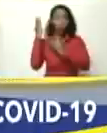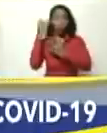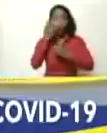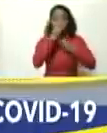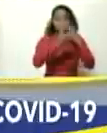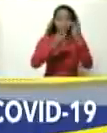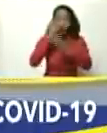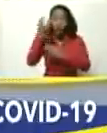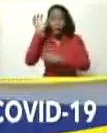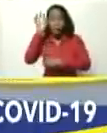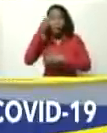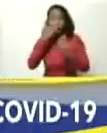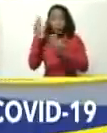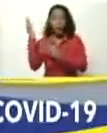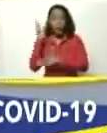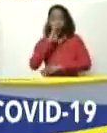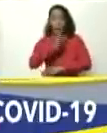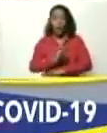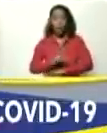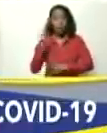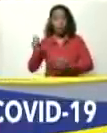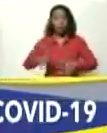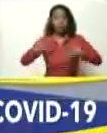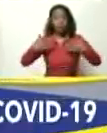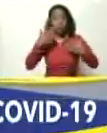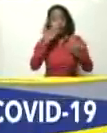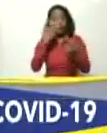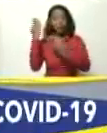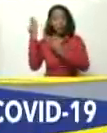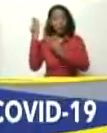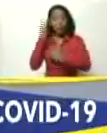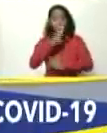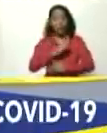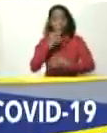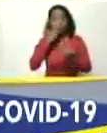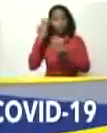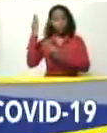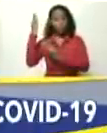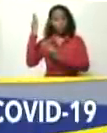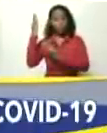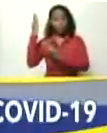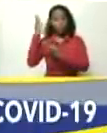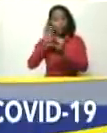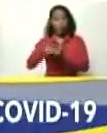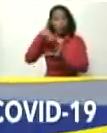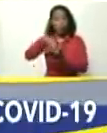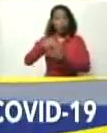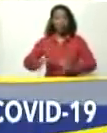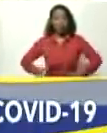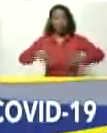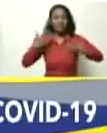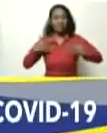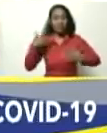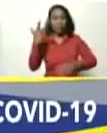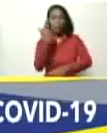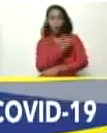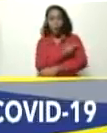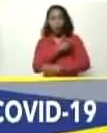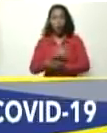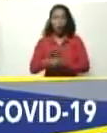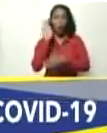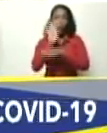el país. Y ahí en Barinas, mire el entusiasmo que se ve en Barinas. Se ha levantado el entusiasmo por vacunarse,